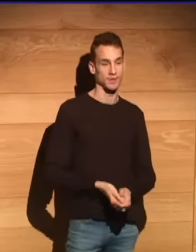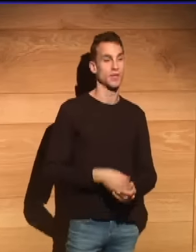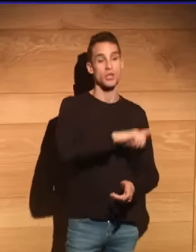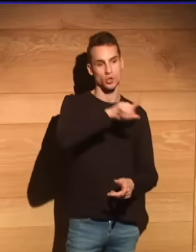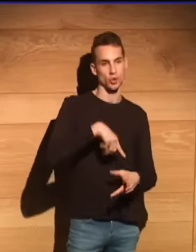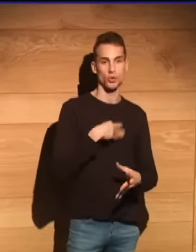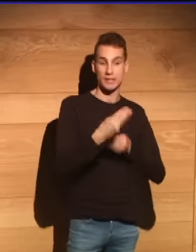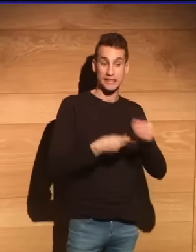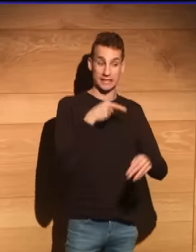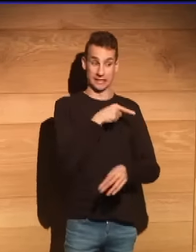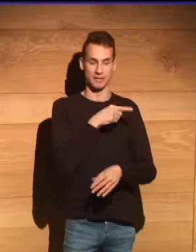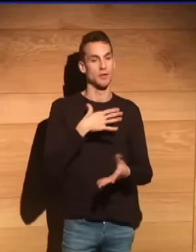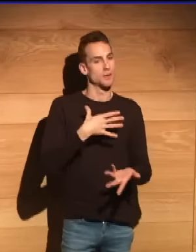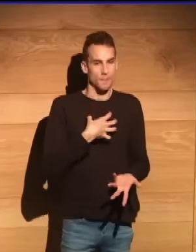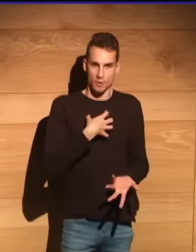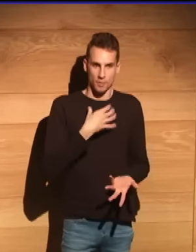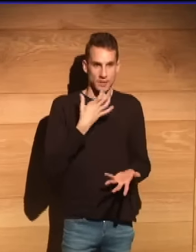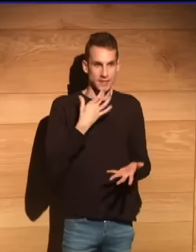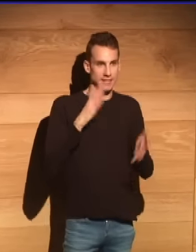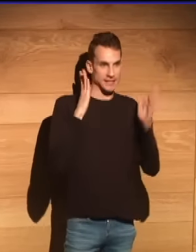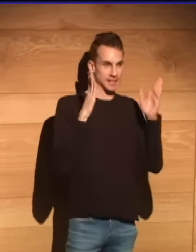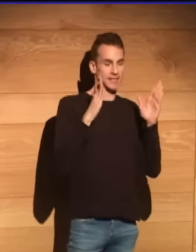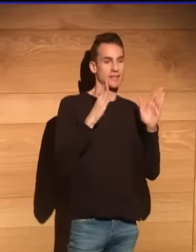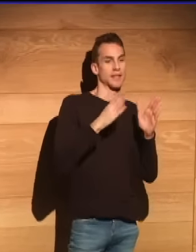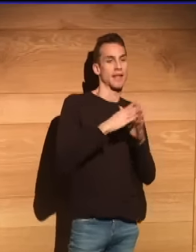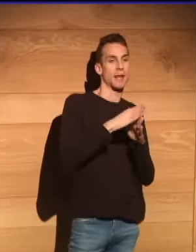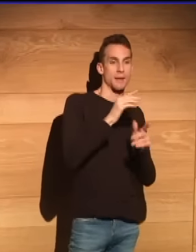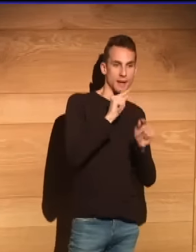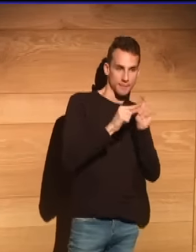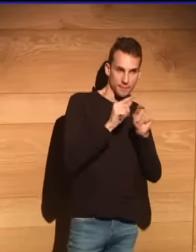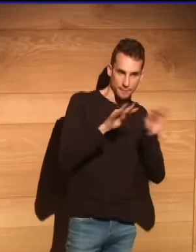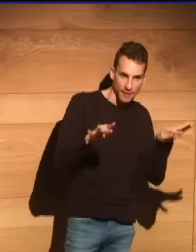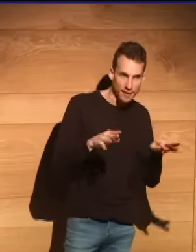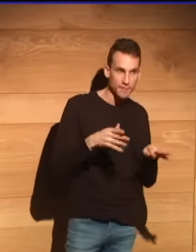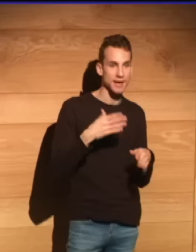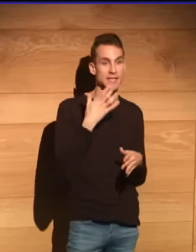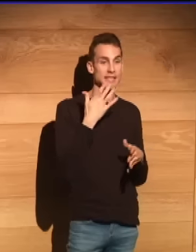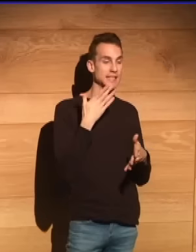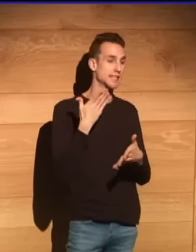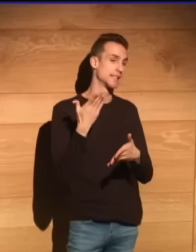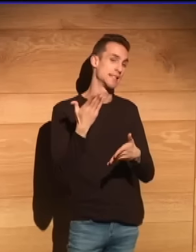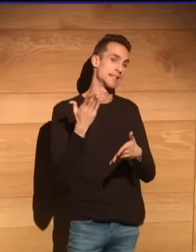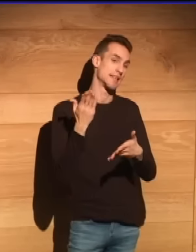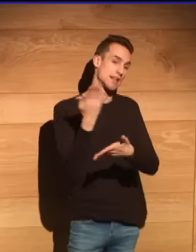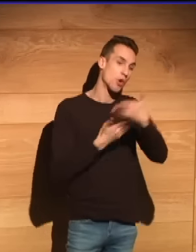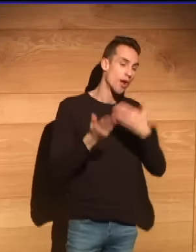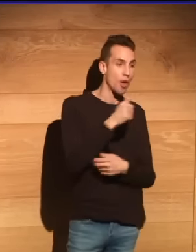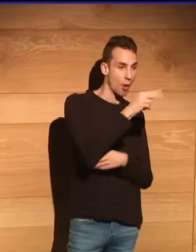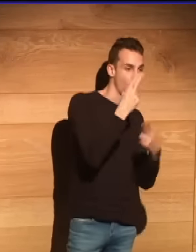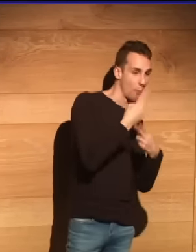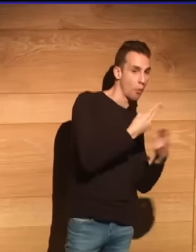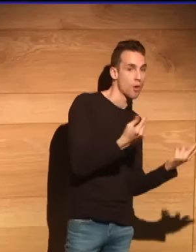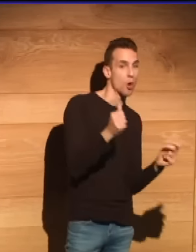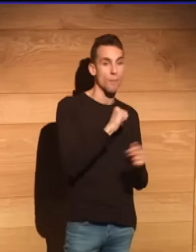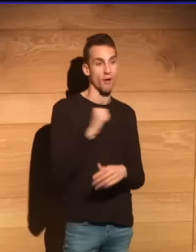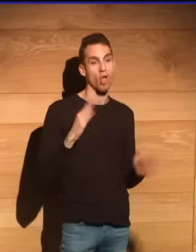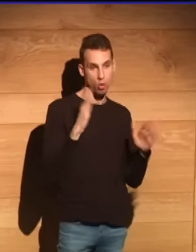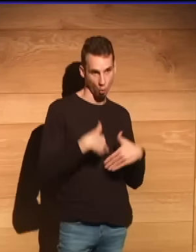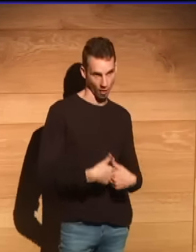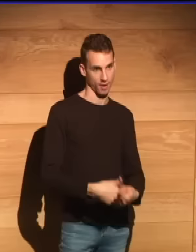teletrabajo durante la pandemia y en un tiempo récord sin la colaboración público-privada y la mayor parte de empresas y asociaciones de este país que se han